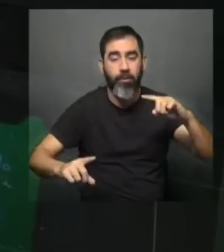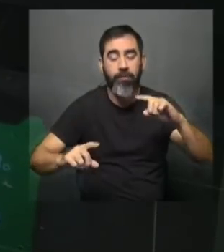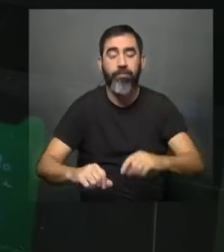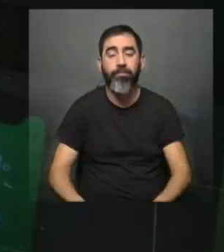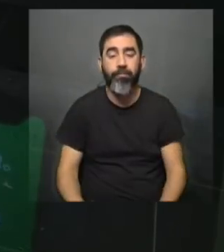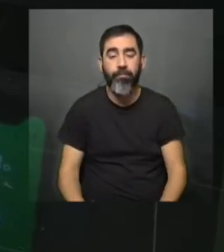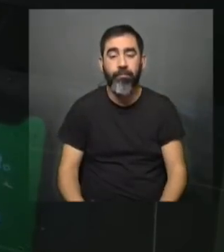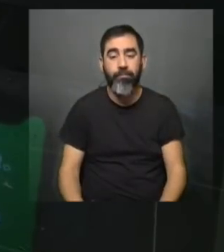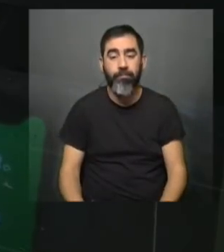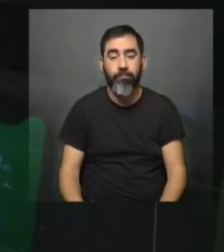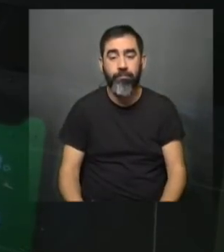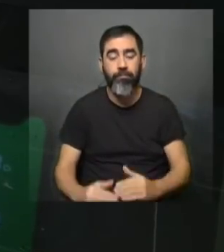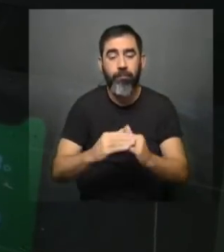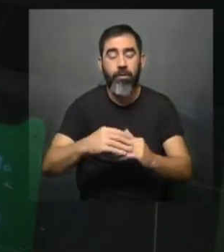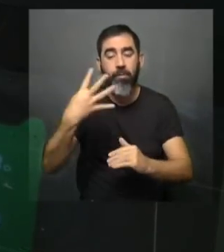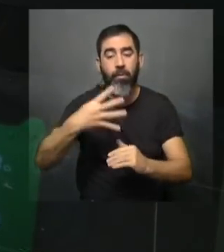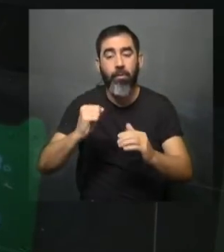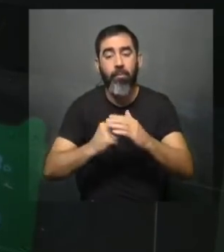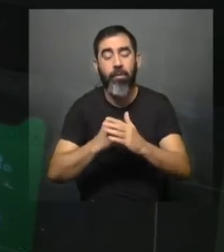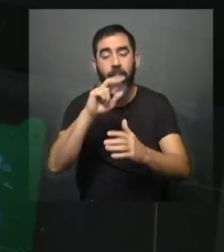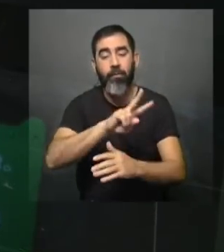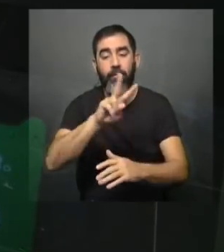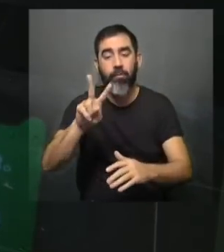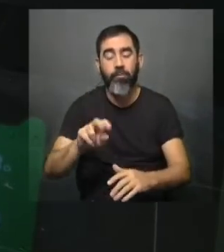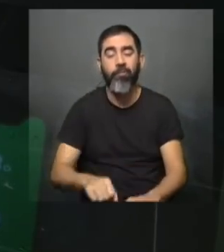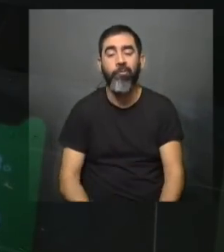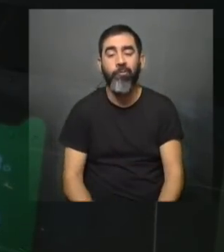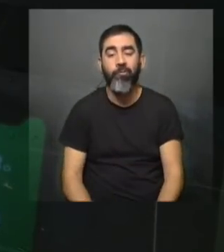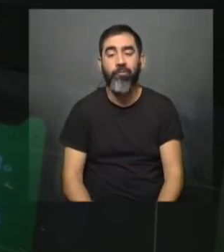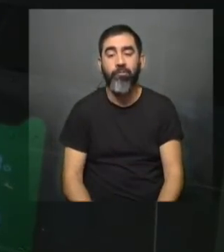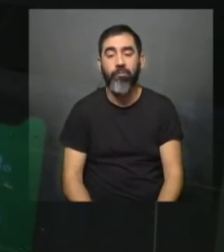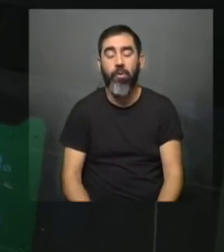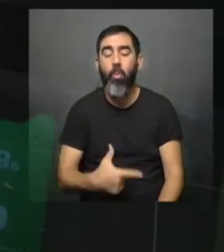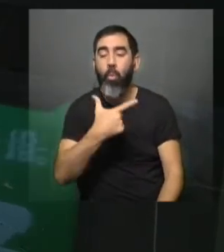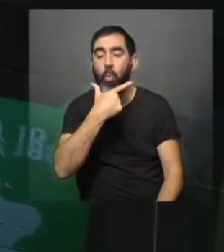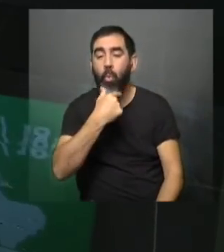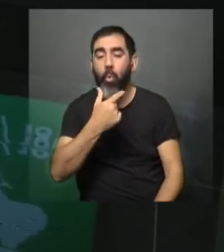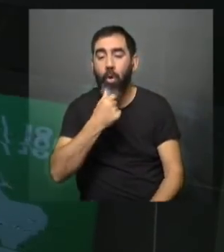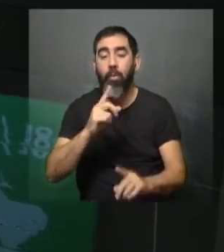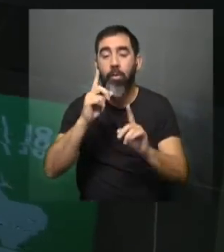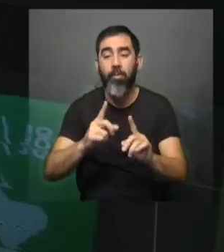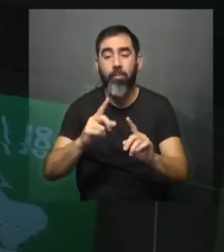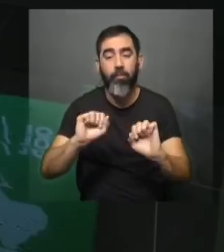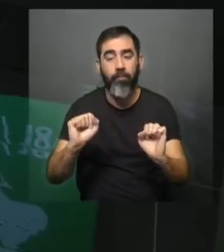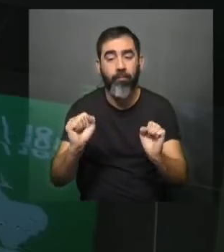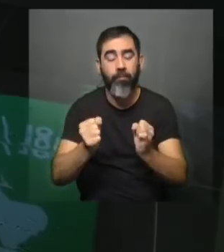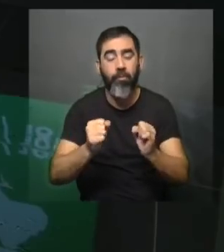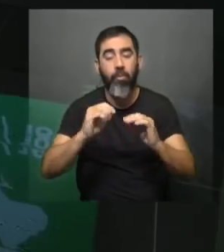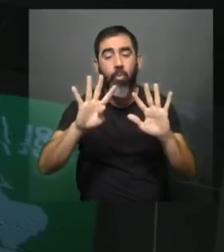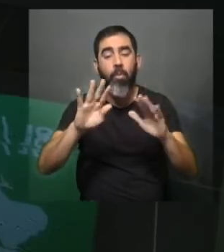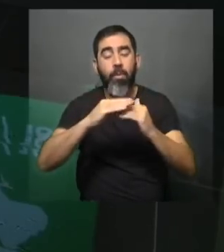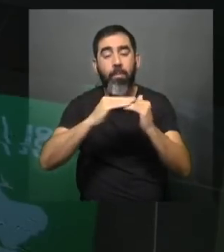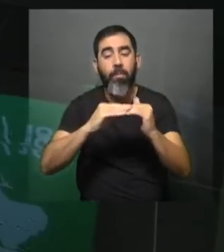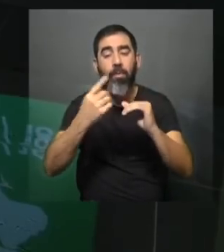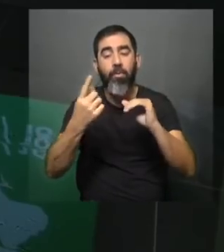para el área metropolitana las temperaturas 14 la mínima 22 grados la máxima Qué pasa el jueves también un mercado descenso de temperatura en